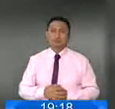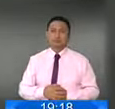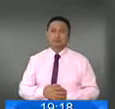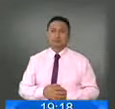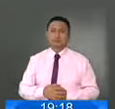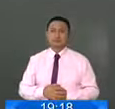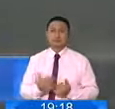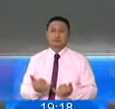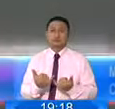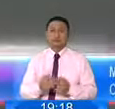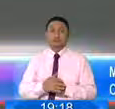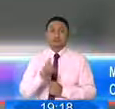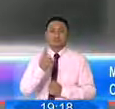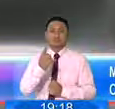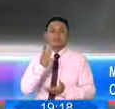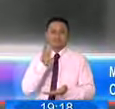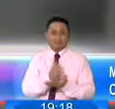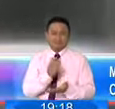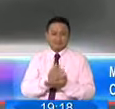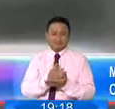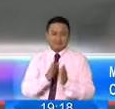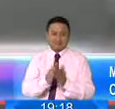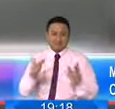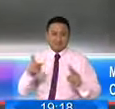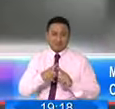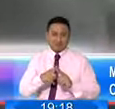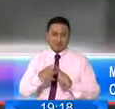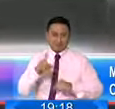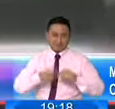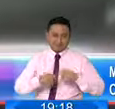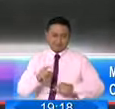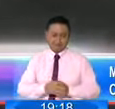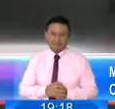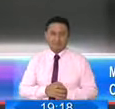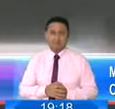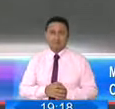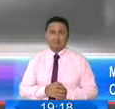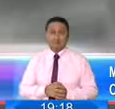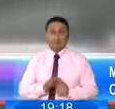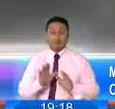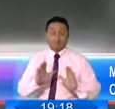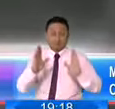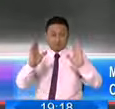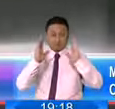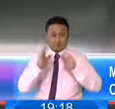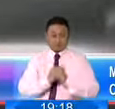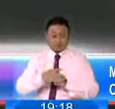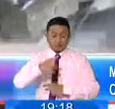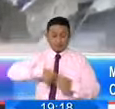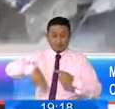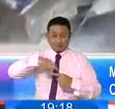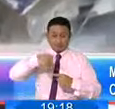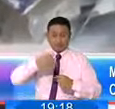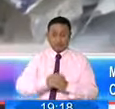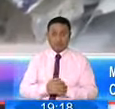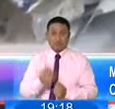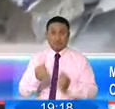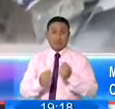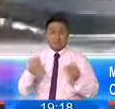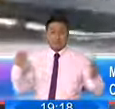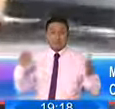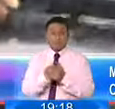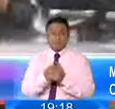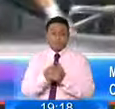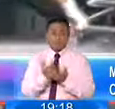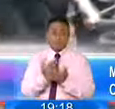A esta hora es momento de nuestra primera pausa en el Comercio TV, amigos televidentes y lectores, pero mucha atención, al regresar, accidente de tránsito en